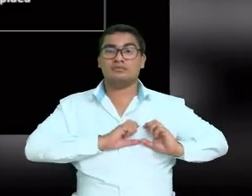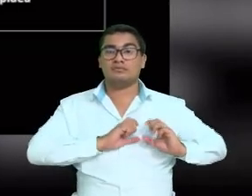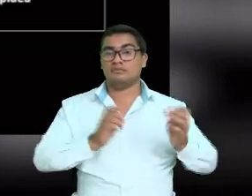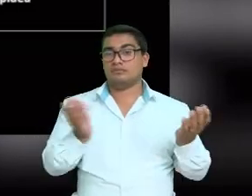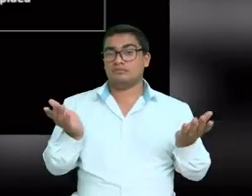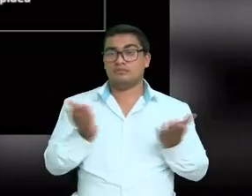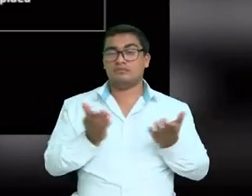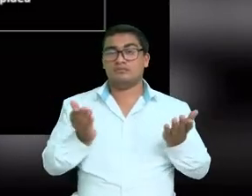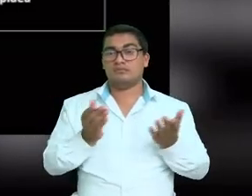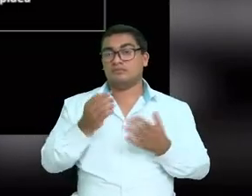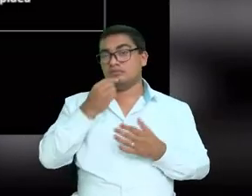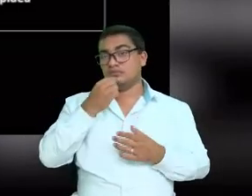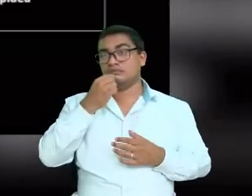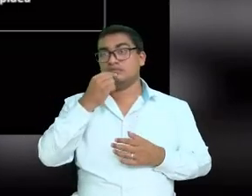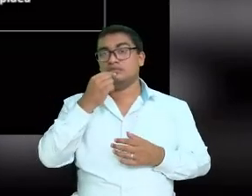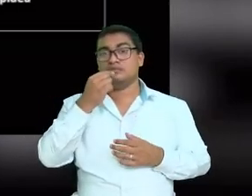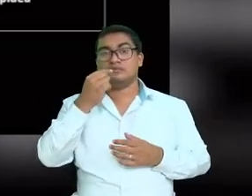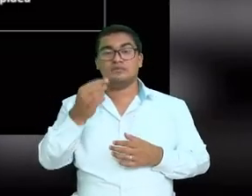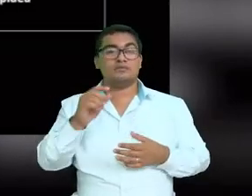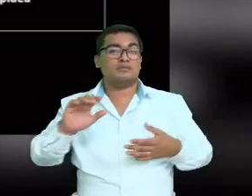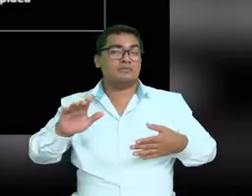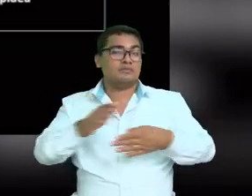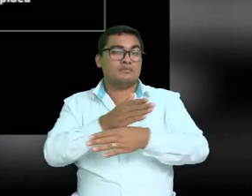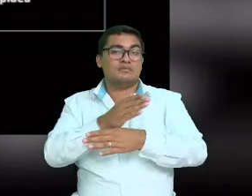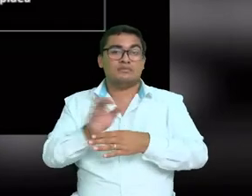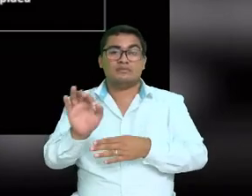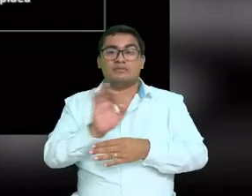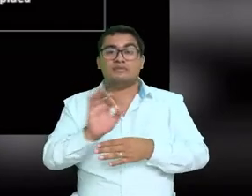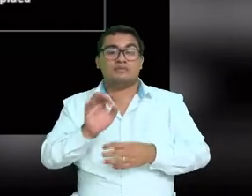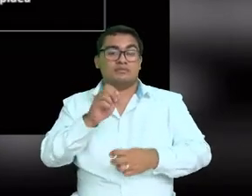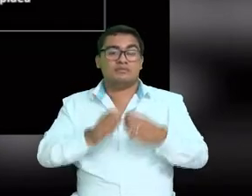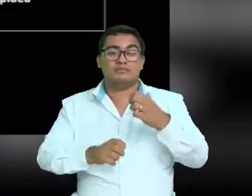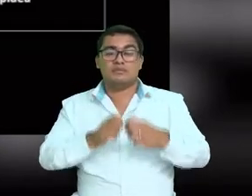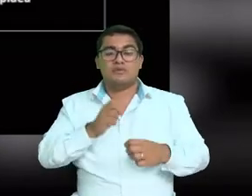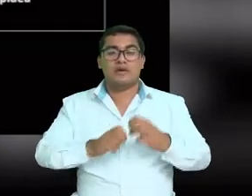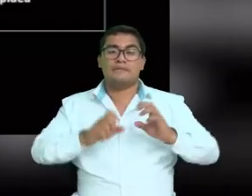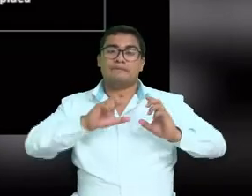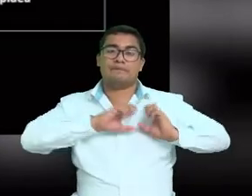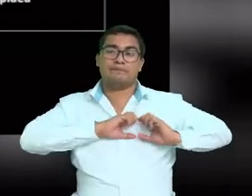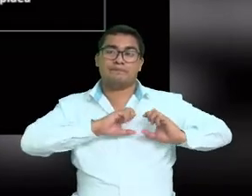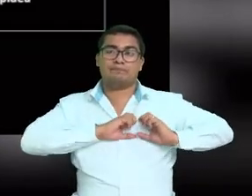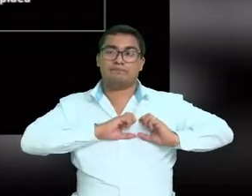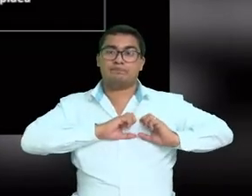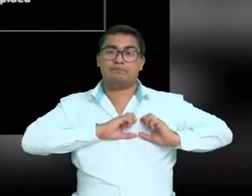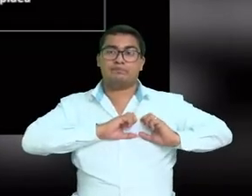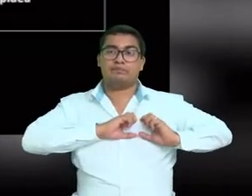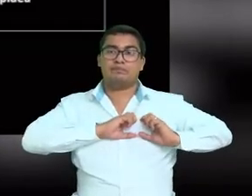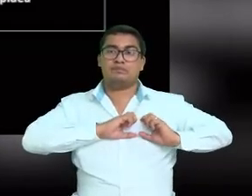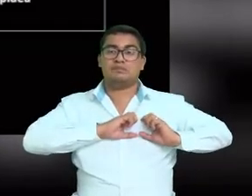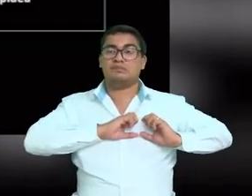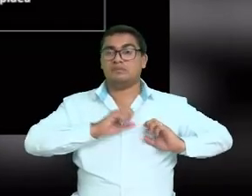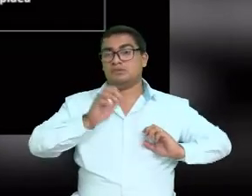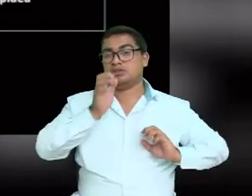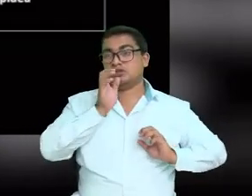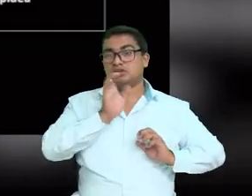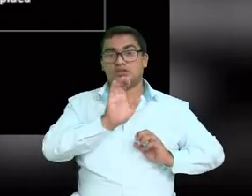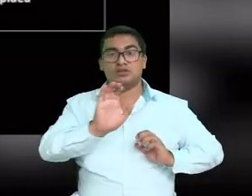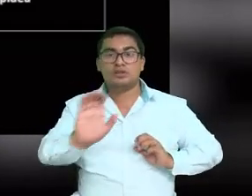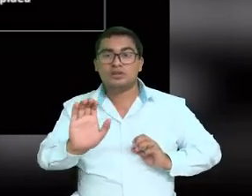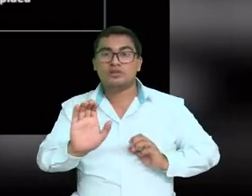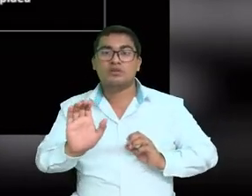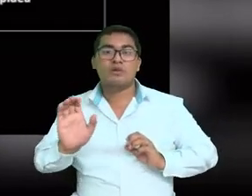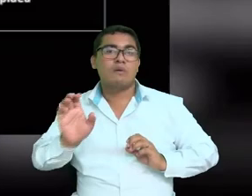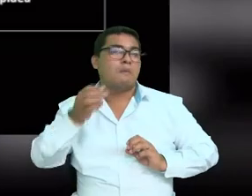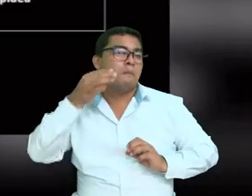interventriculares, comunicaciones interauriculares, ductus arterioso, coartación y la tetralogía de Fallot en los niños que son morados.